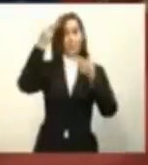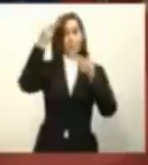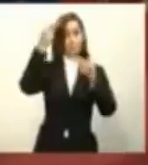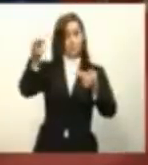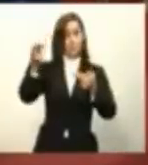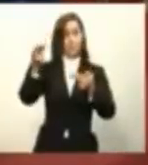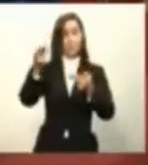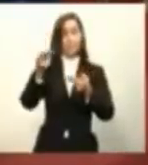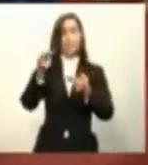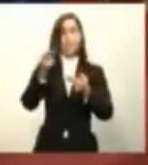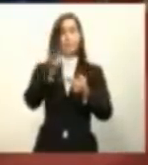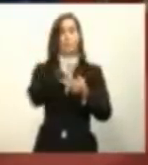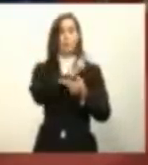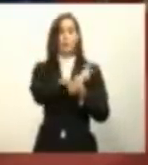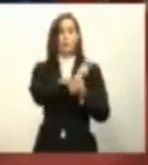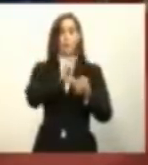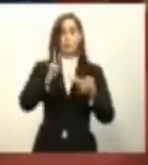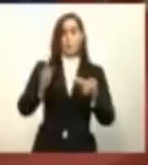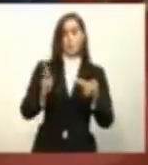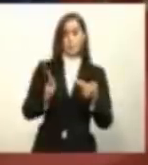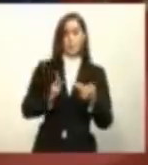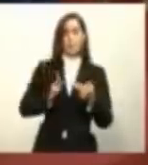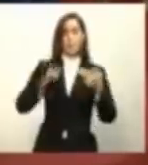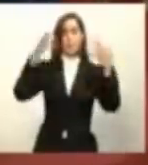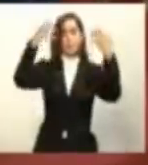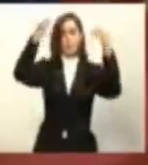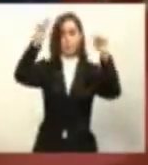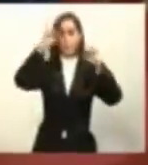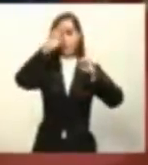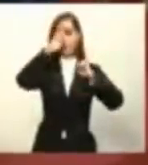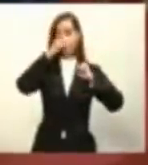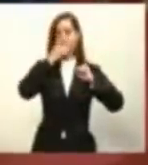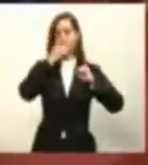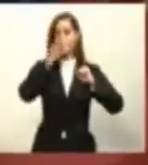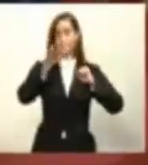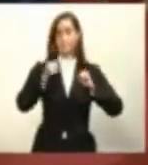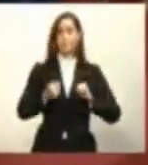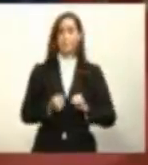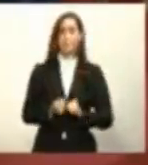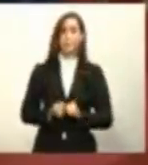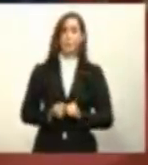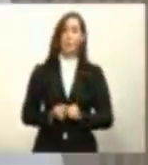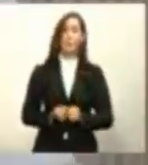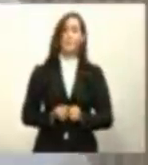Excelentísima señora Raquel Peña, vicepresidenta de la República.